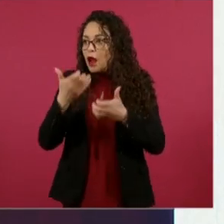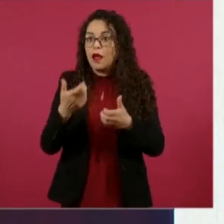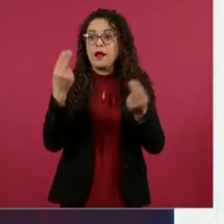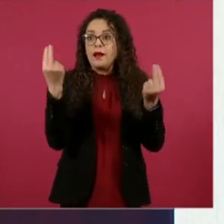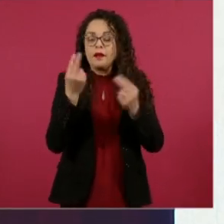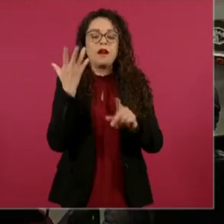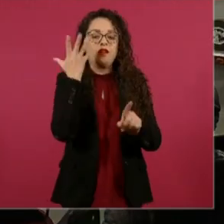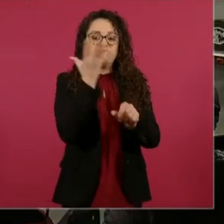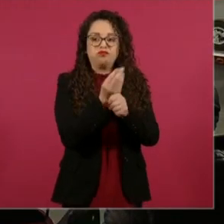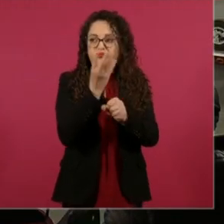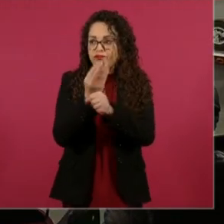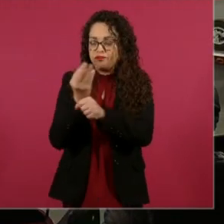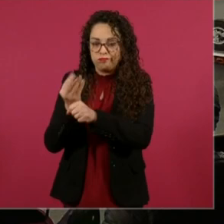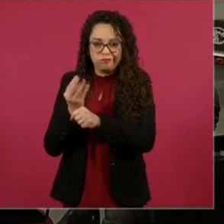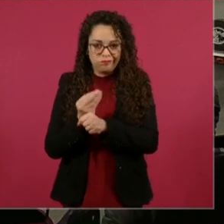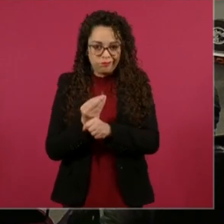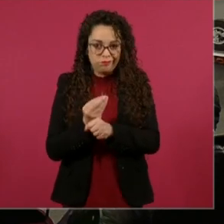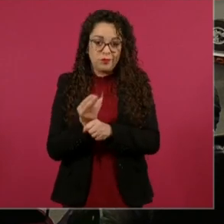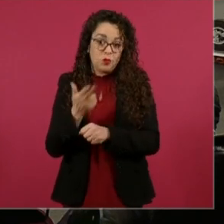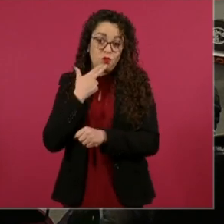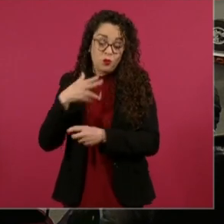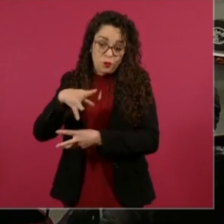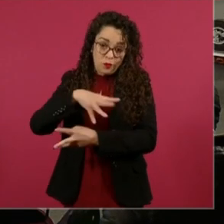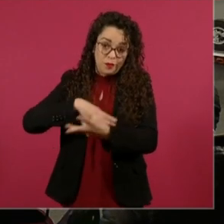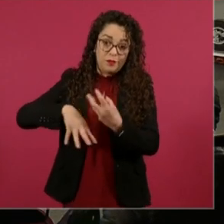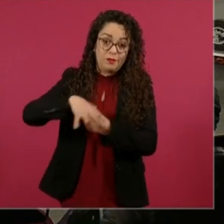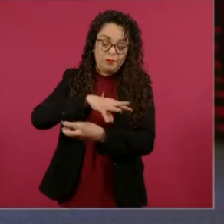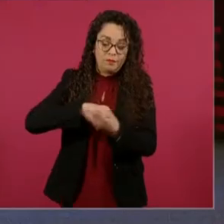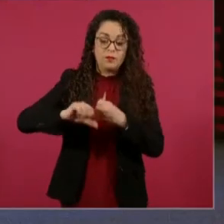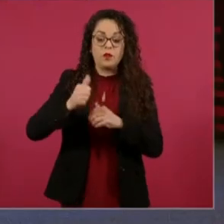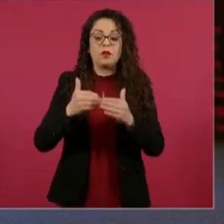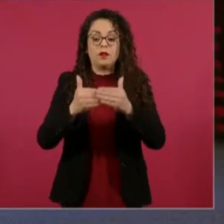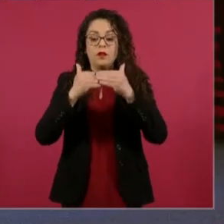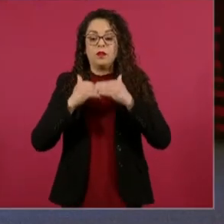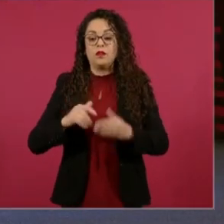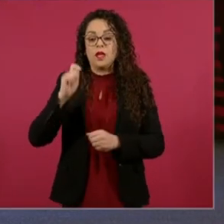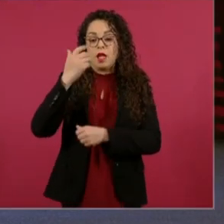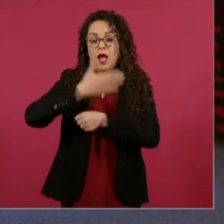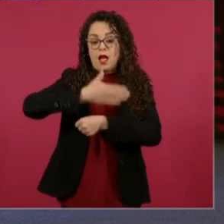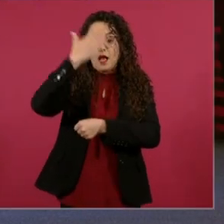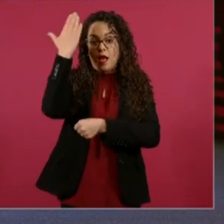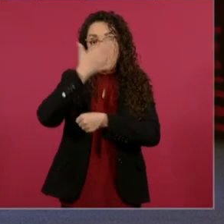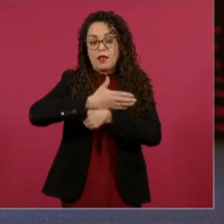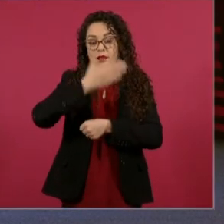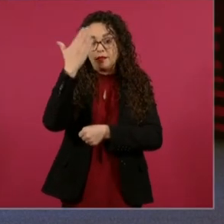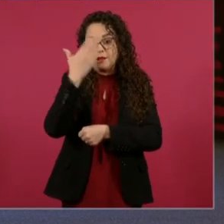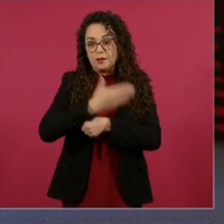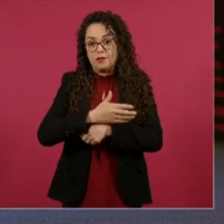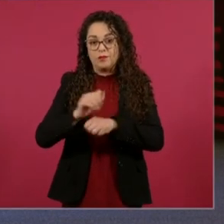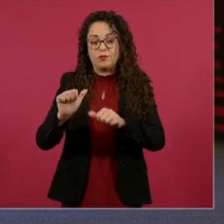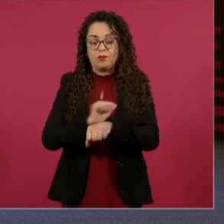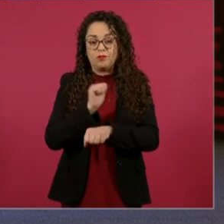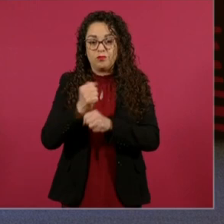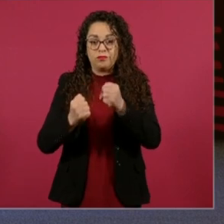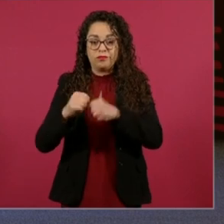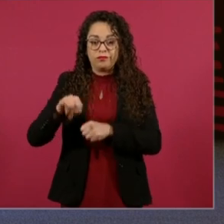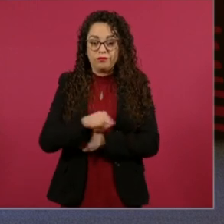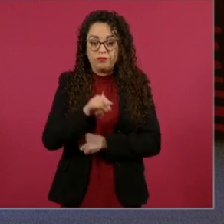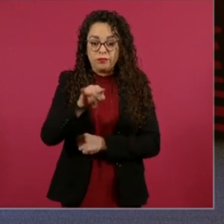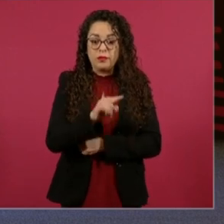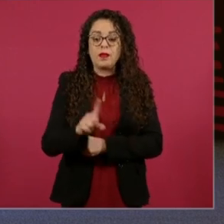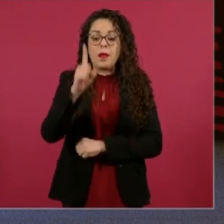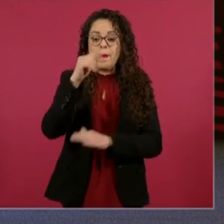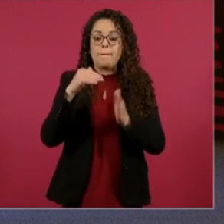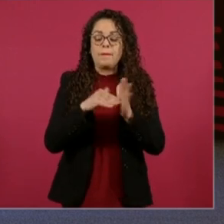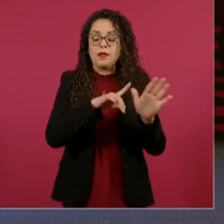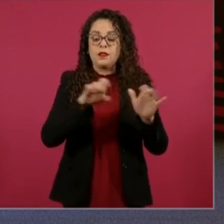Adelante. En la prevención de tomas de casetas, también se evitó la pérdida de 1.799